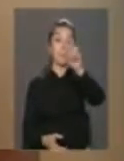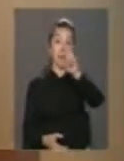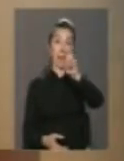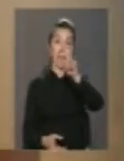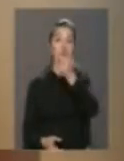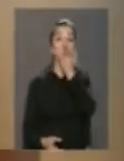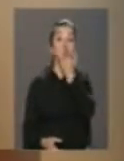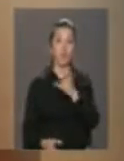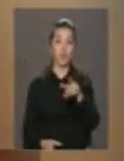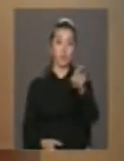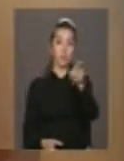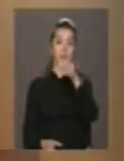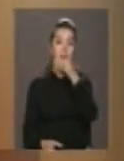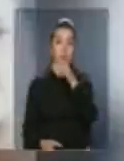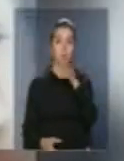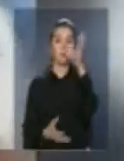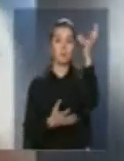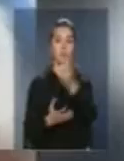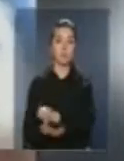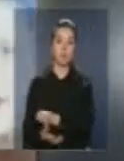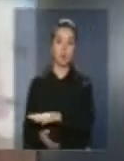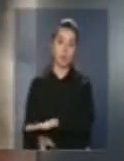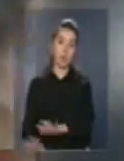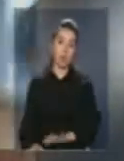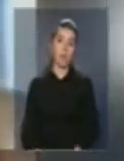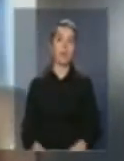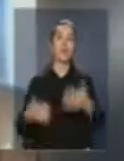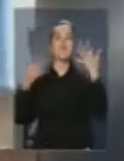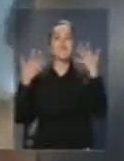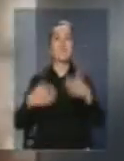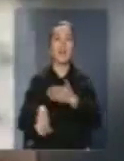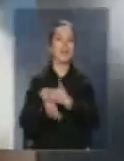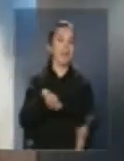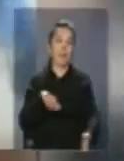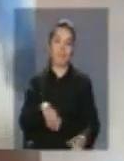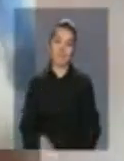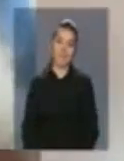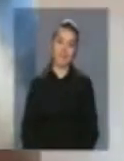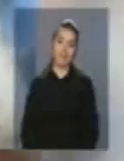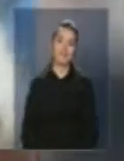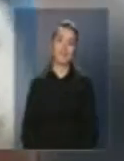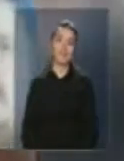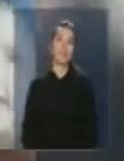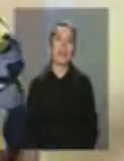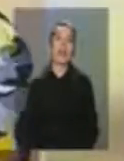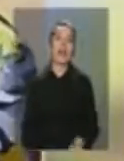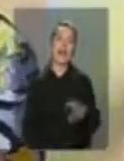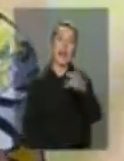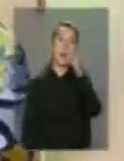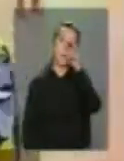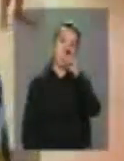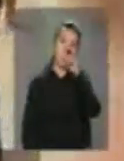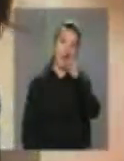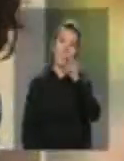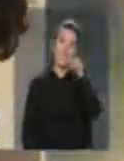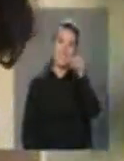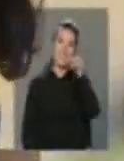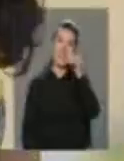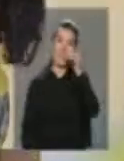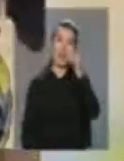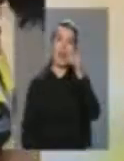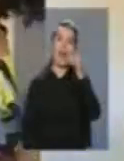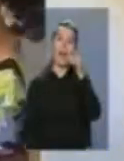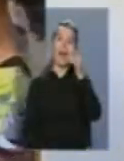YouTube, sin embargo, lo bajó de la plataforma, pero ya era demasiado tarde. Algo similar, pero no en tono de broma, ocurrió el